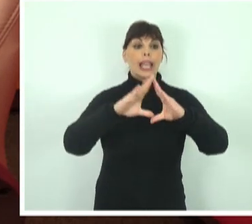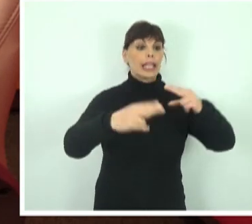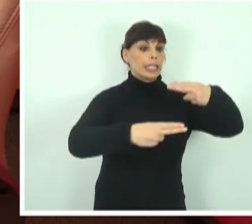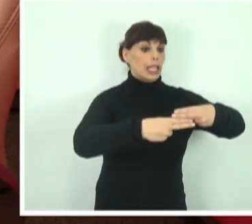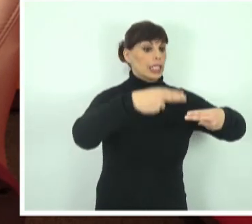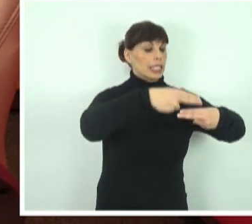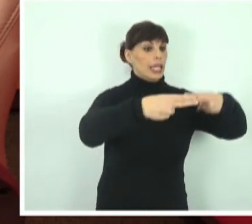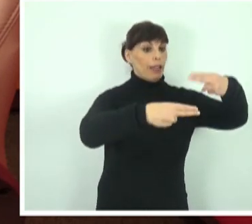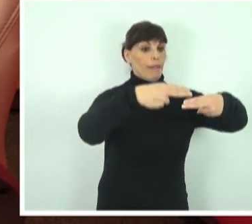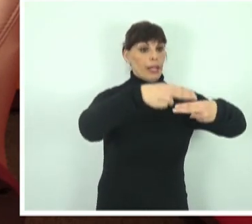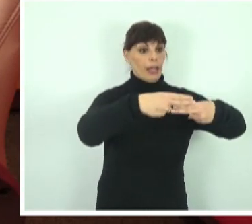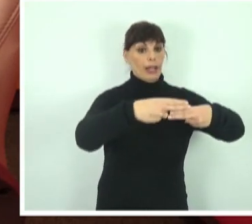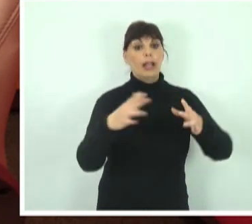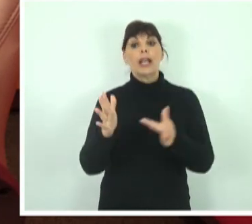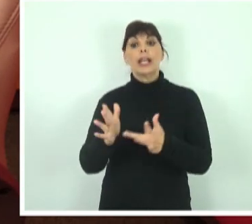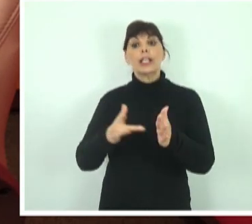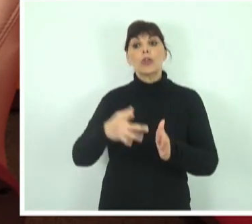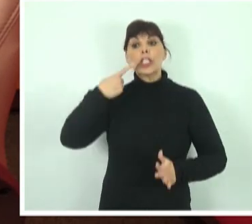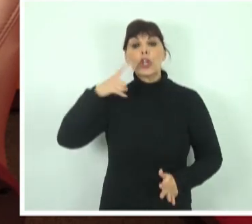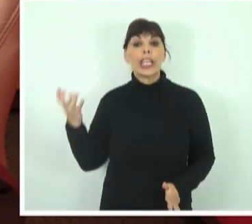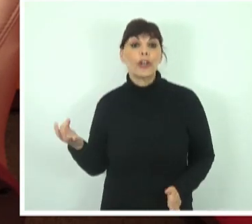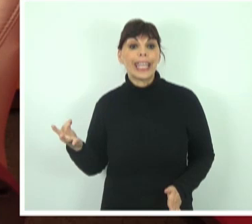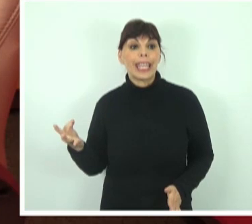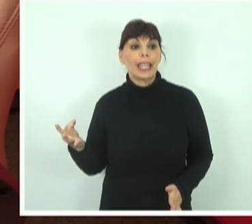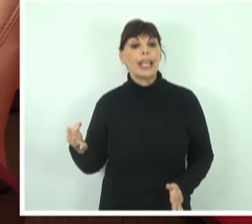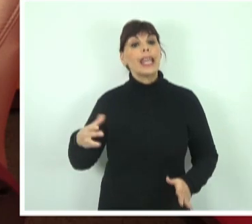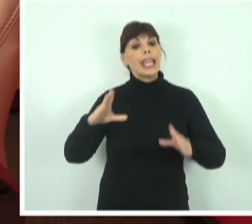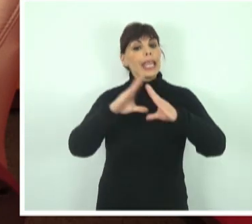Jesucristo dijo, yo edificaré mi iglesia.